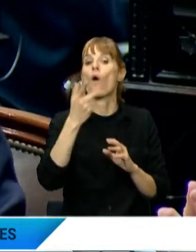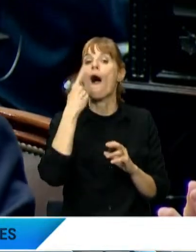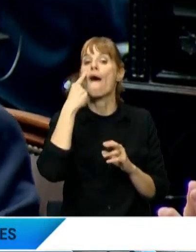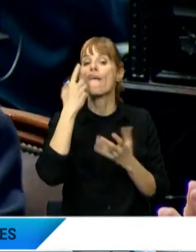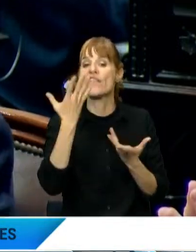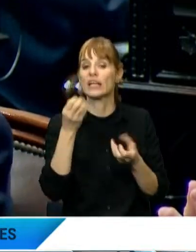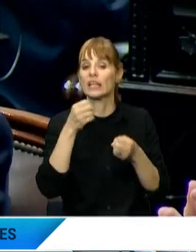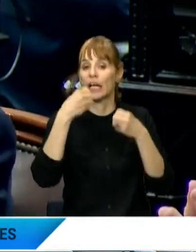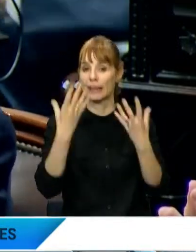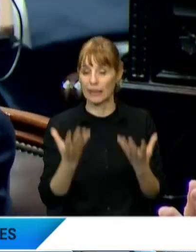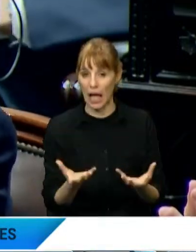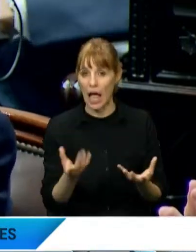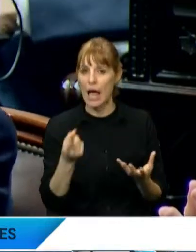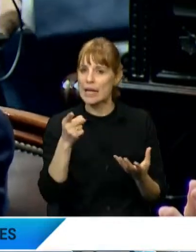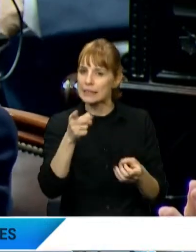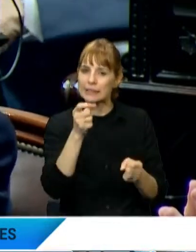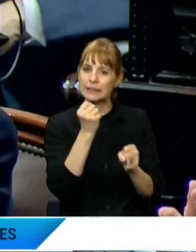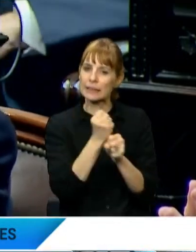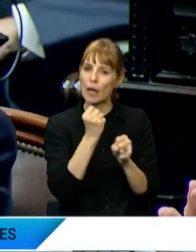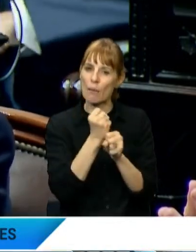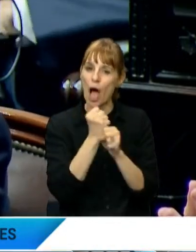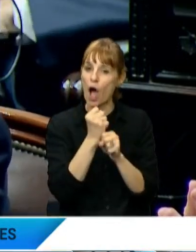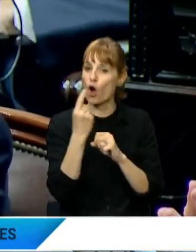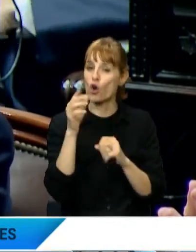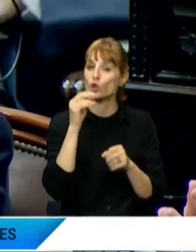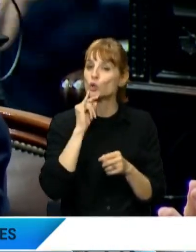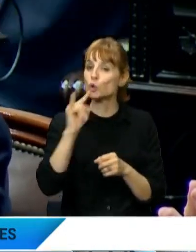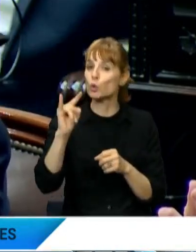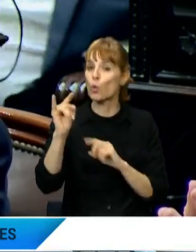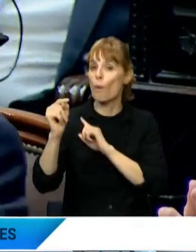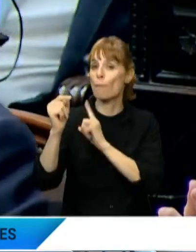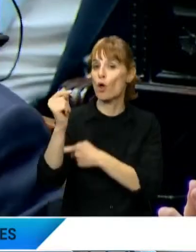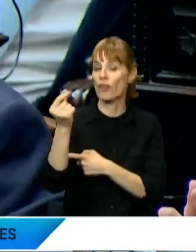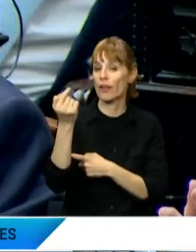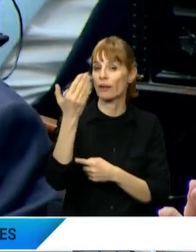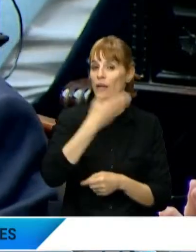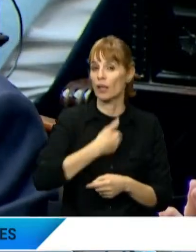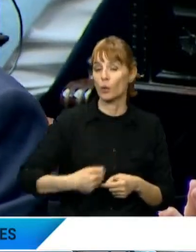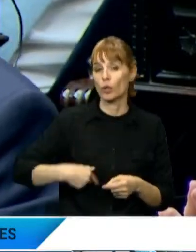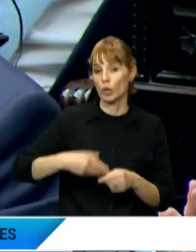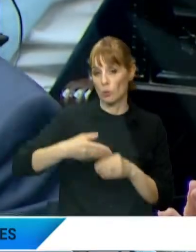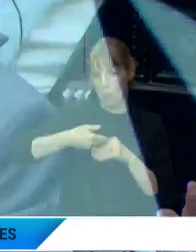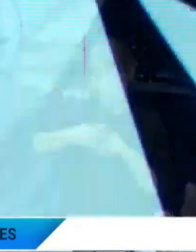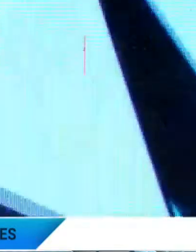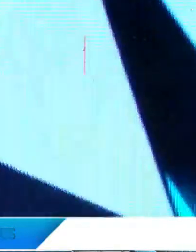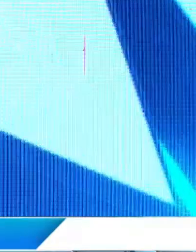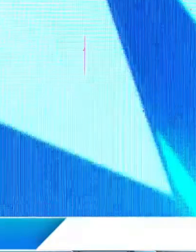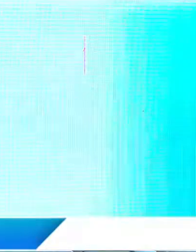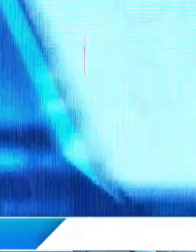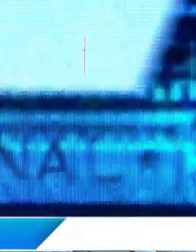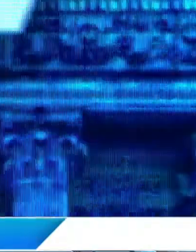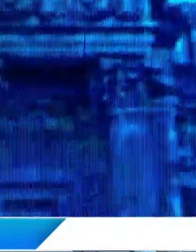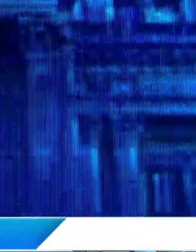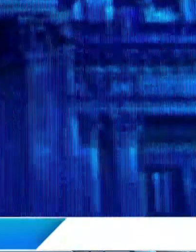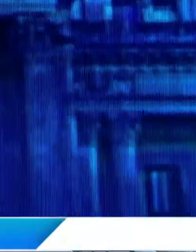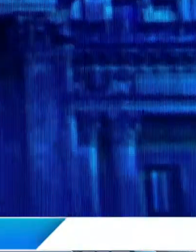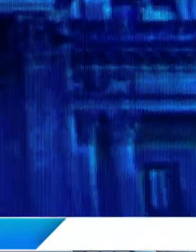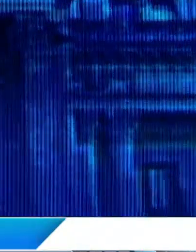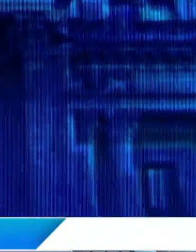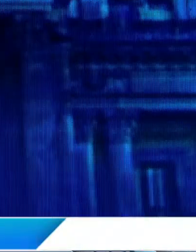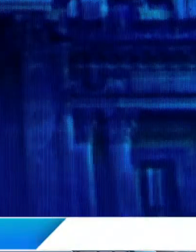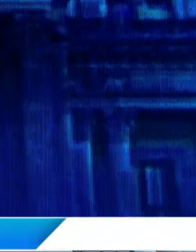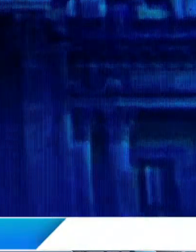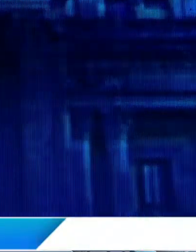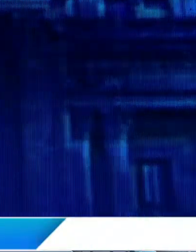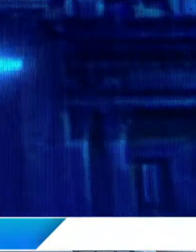implementan. Es una tarea que va a tener que abordar el Ejecutivo con mucha decisión a partir de mañana. Muchas gracias. el final de este